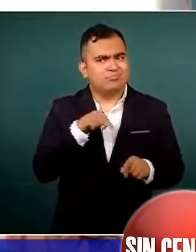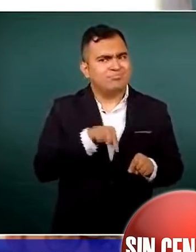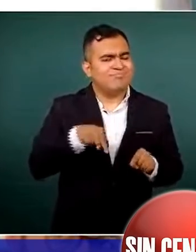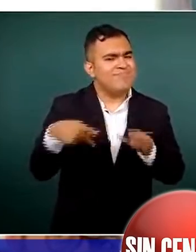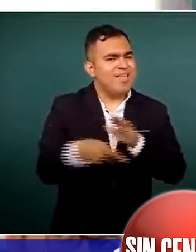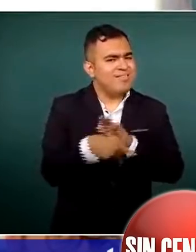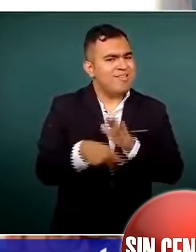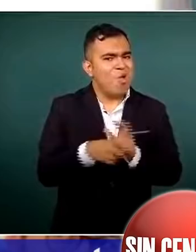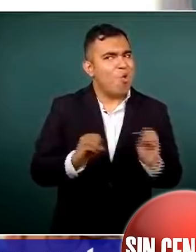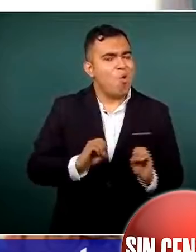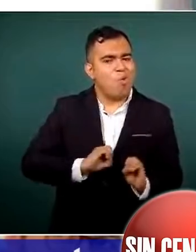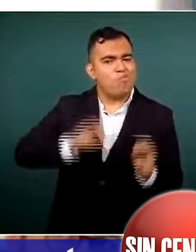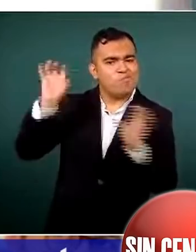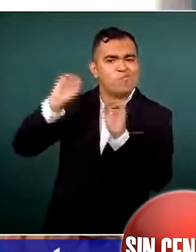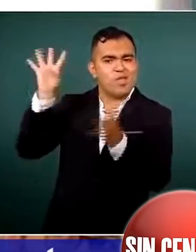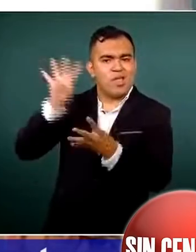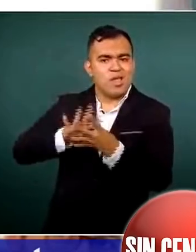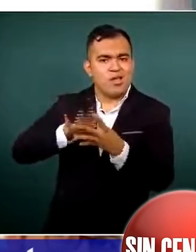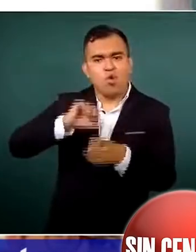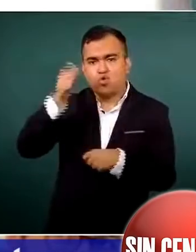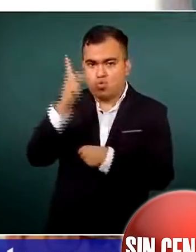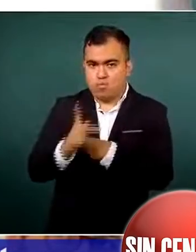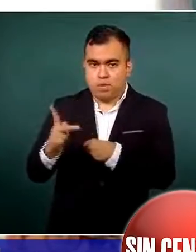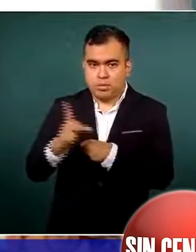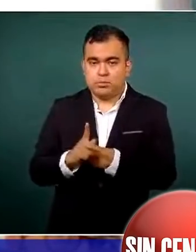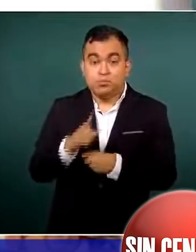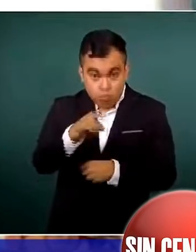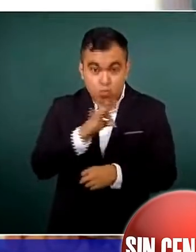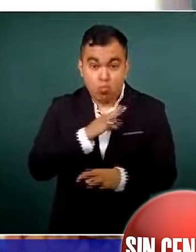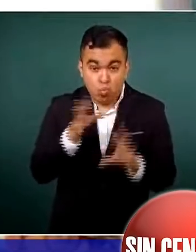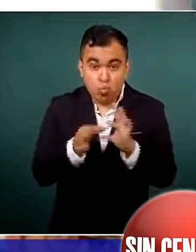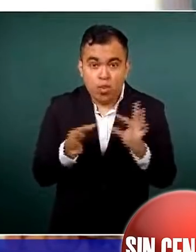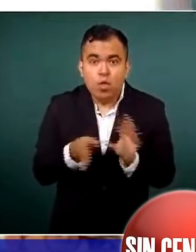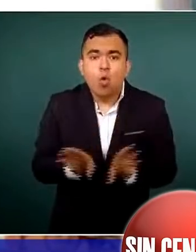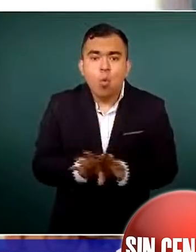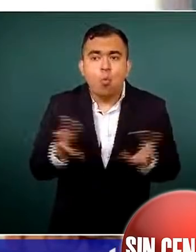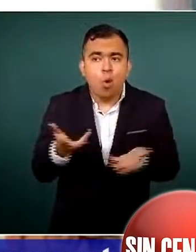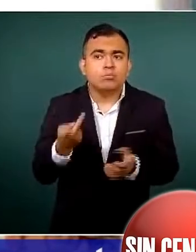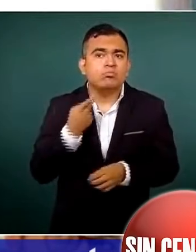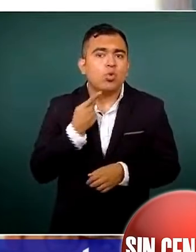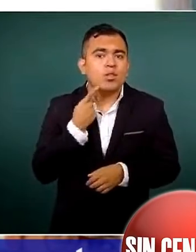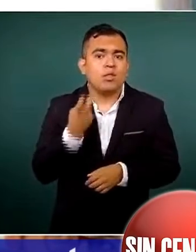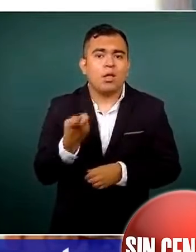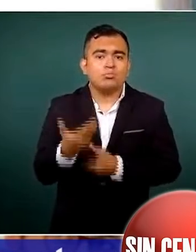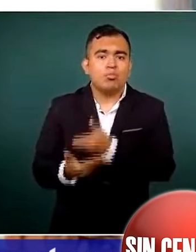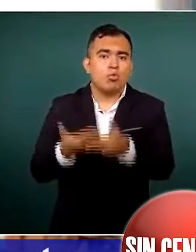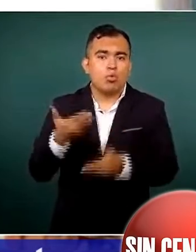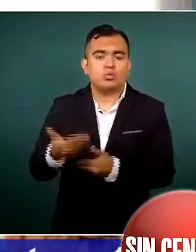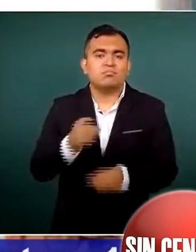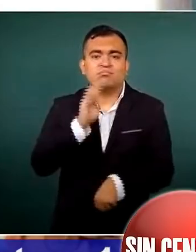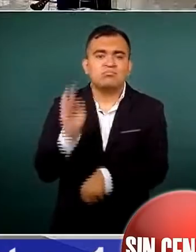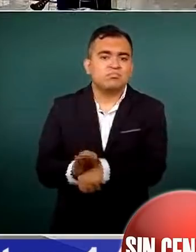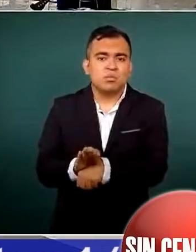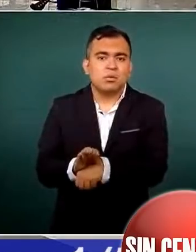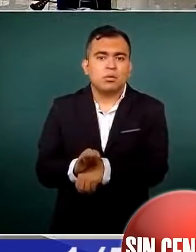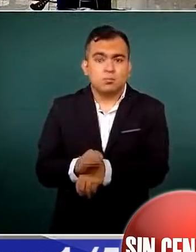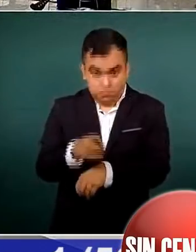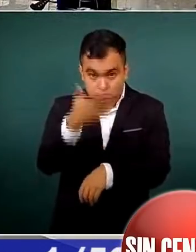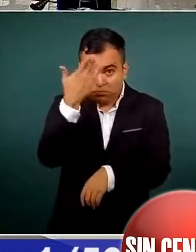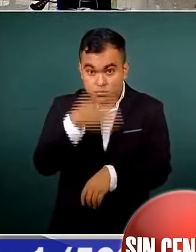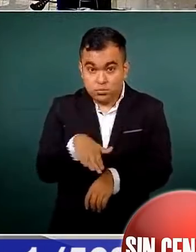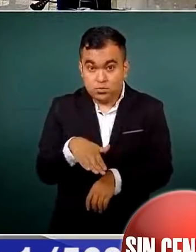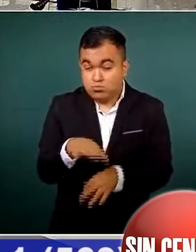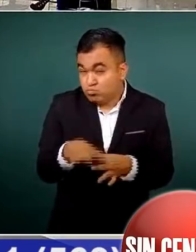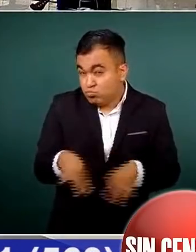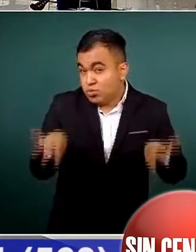puede mencionar cuáles son las implicaciones políticas de estos procesos, qué importancia tiene la lucha contra la corrupción y